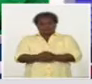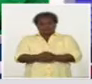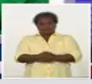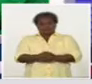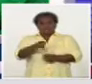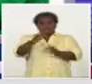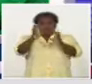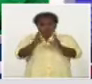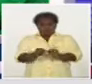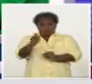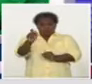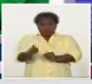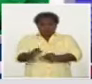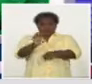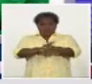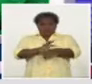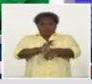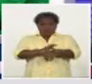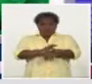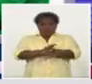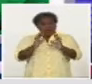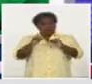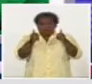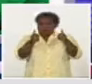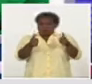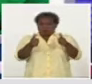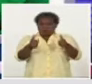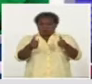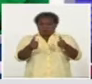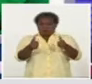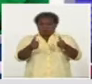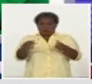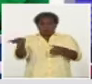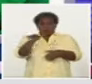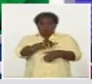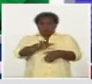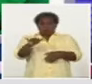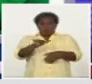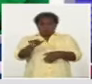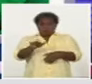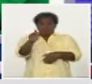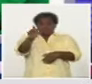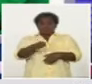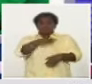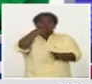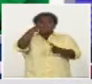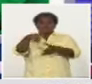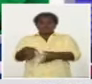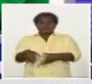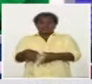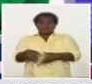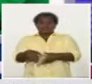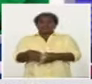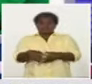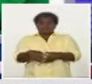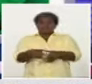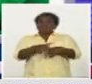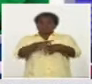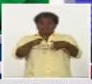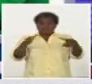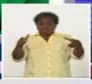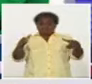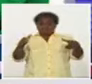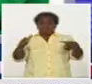de casos que vamos a informar diagnosticados ayer, ni del número de fallecidos, que se mantiene con un